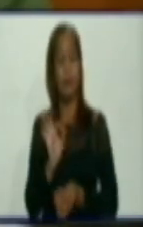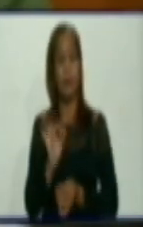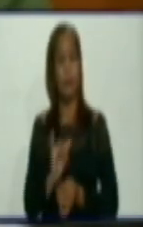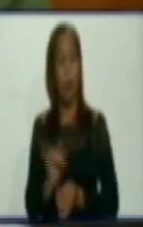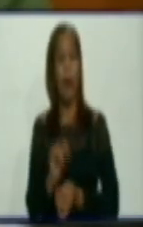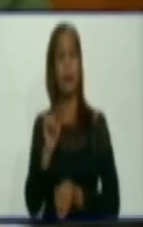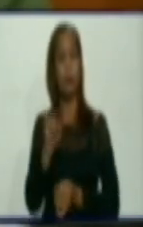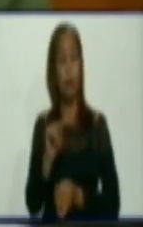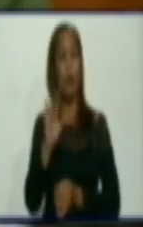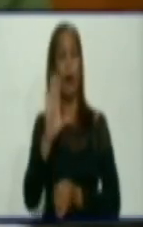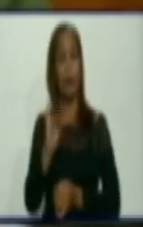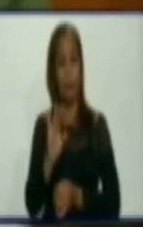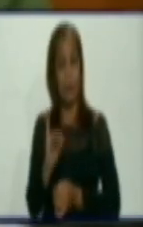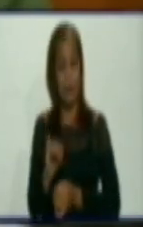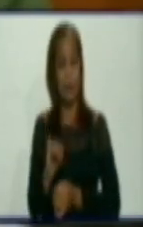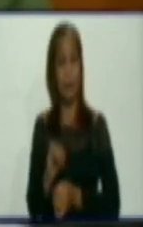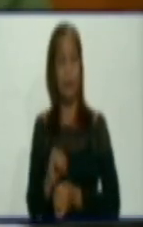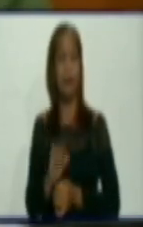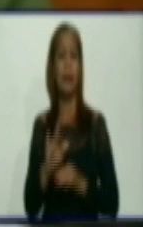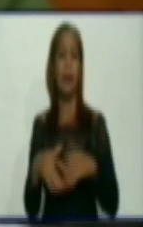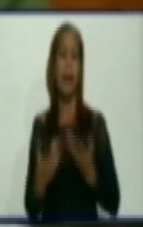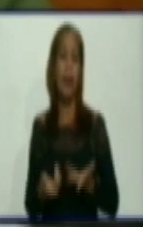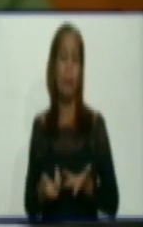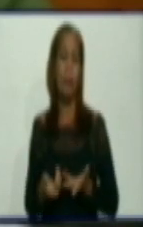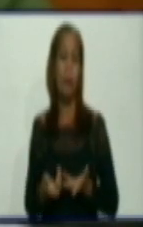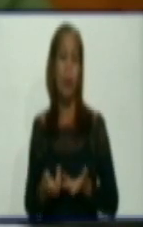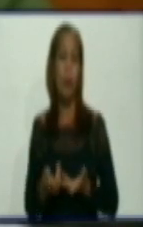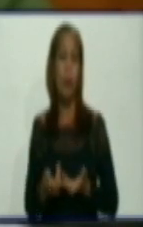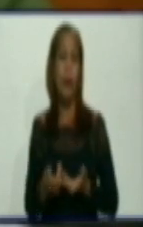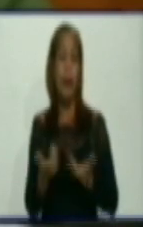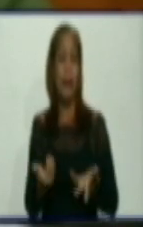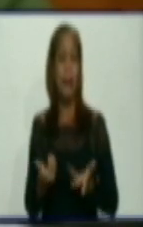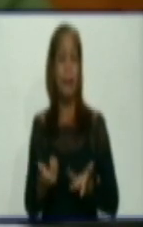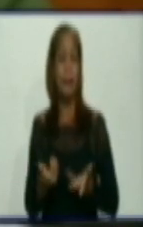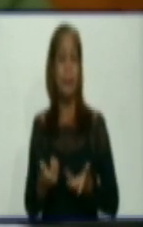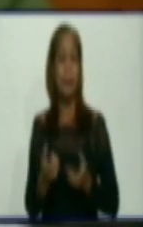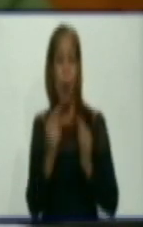informar, la intención de este espacio